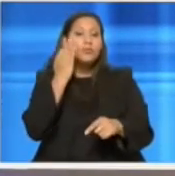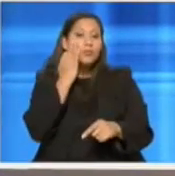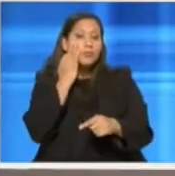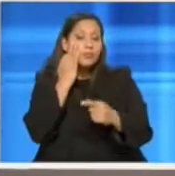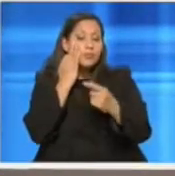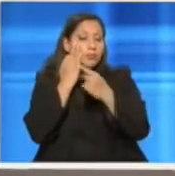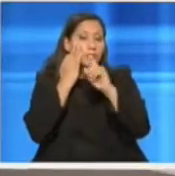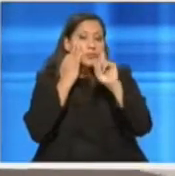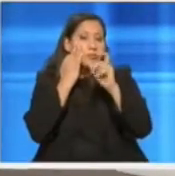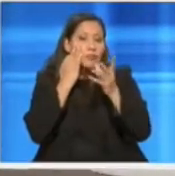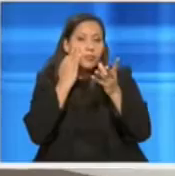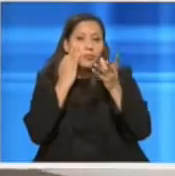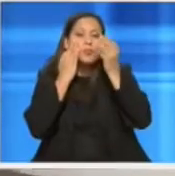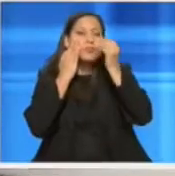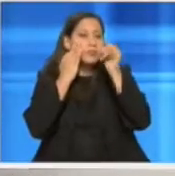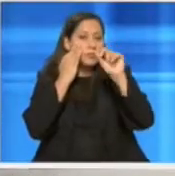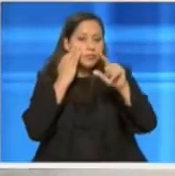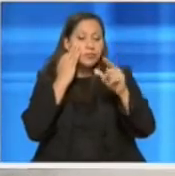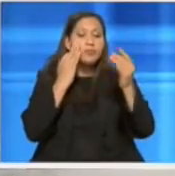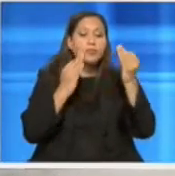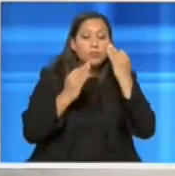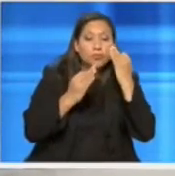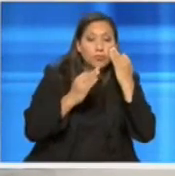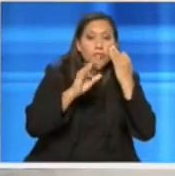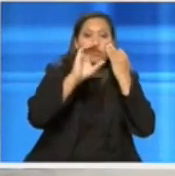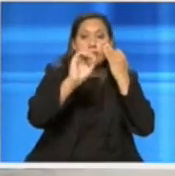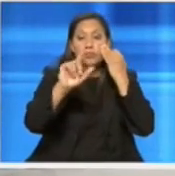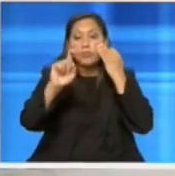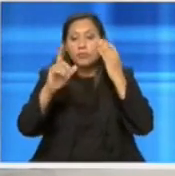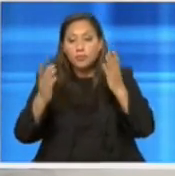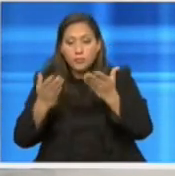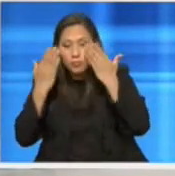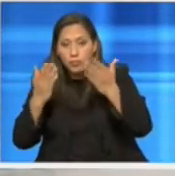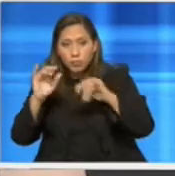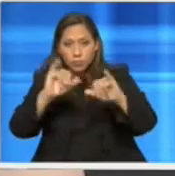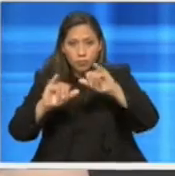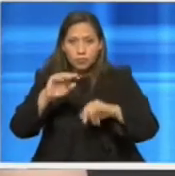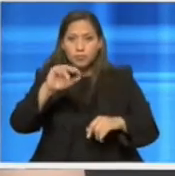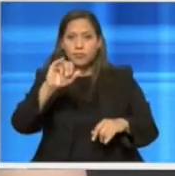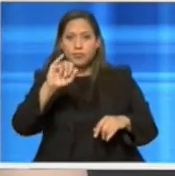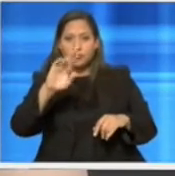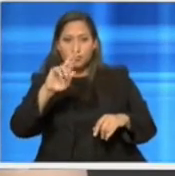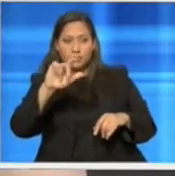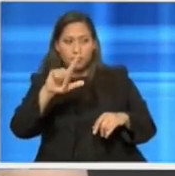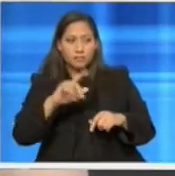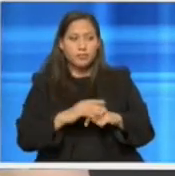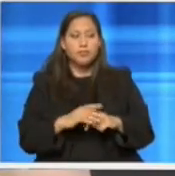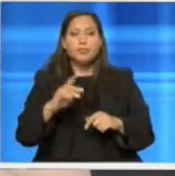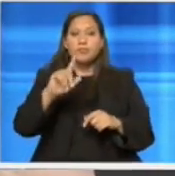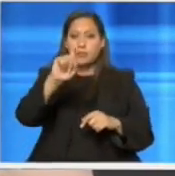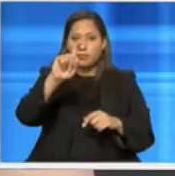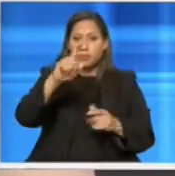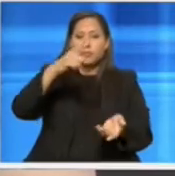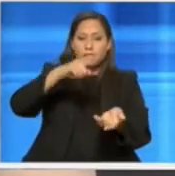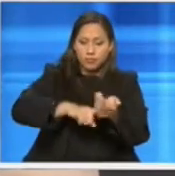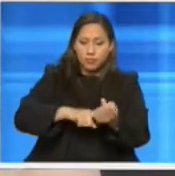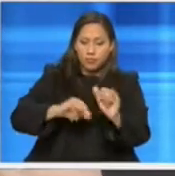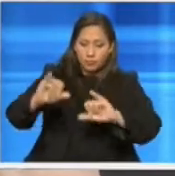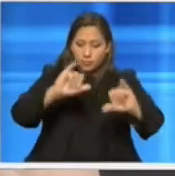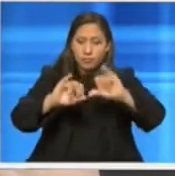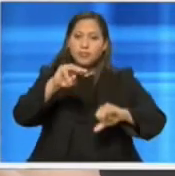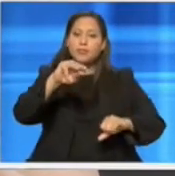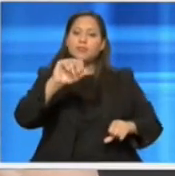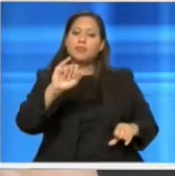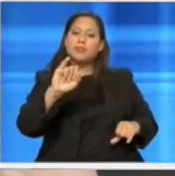Sí. Utilizas o las toallitas o el agua micelar. El agua micelar contiene micelas, por eso es su nombre.